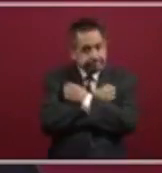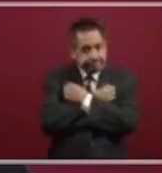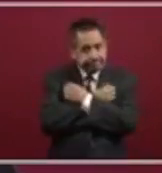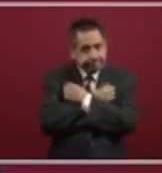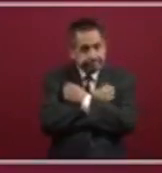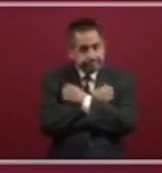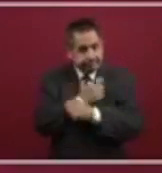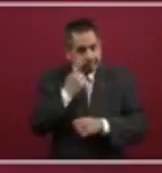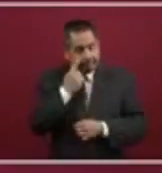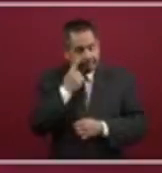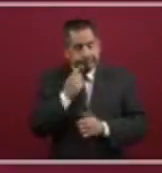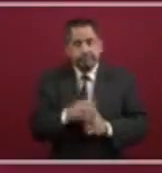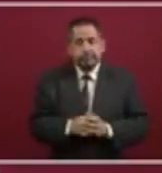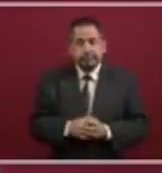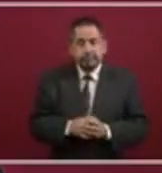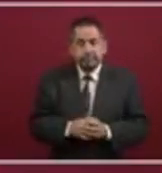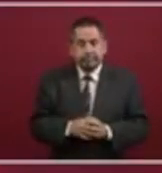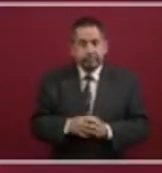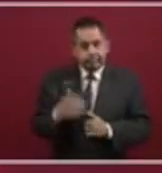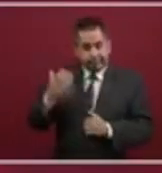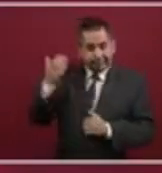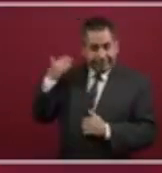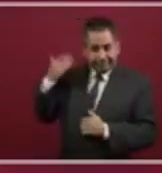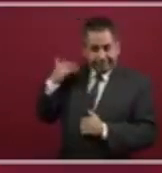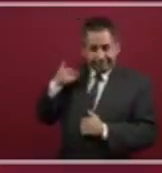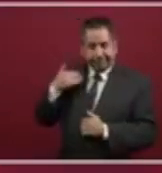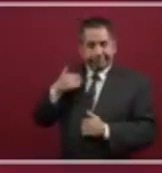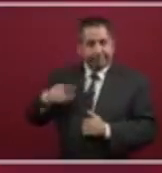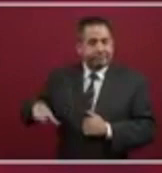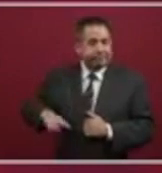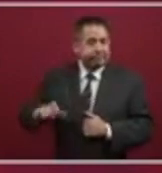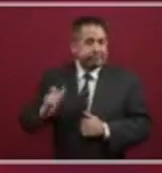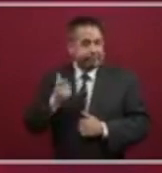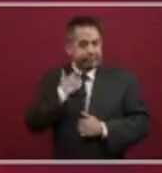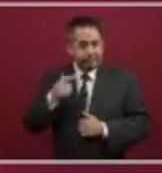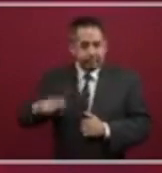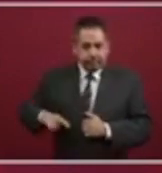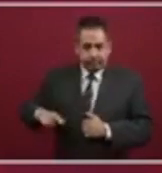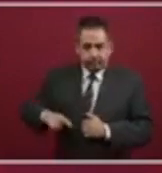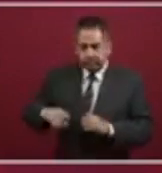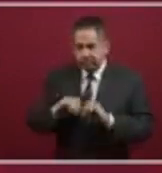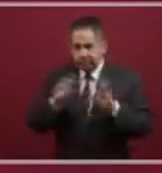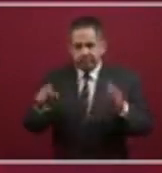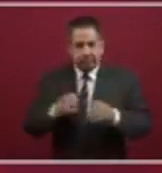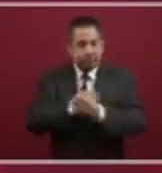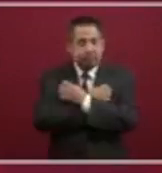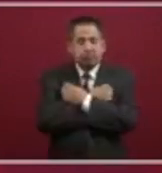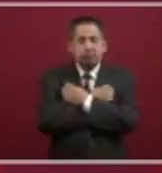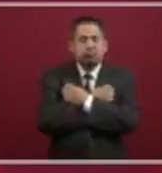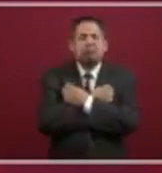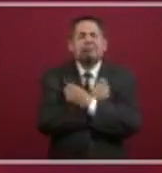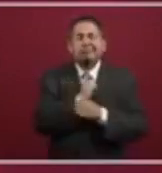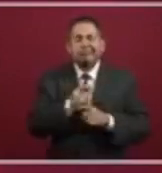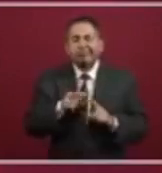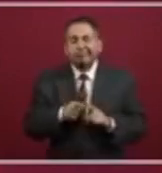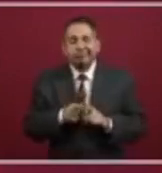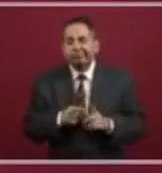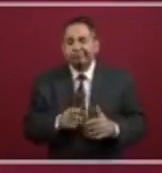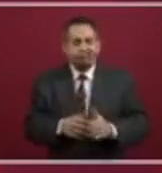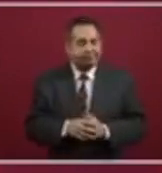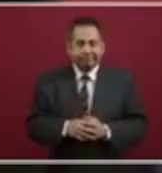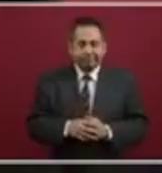era claro, evidente, que se buscaba